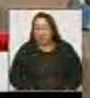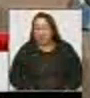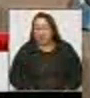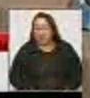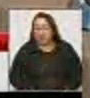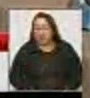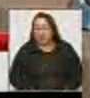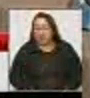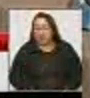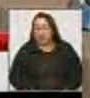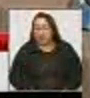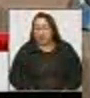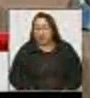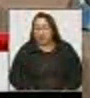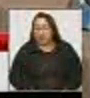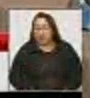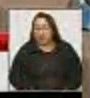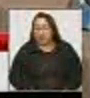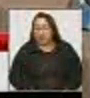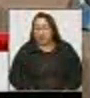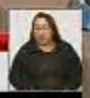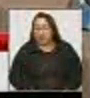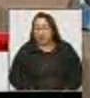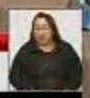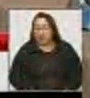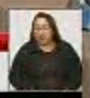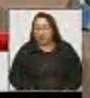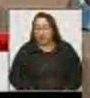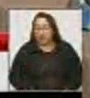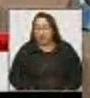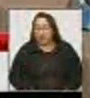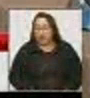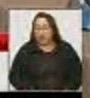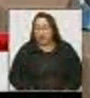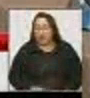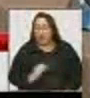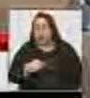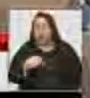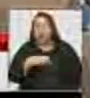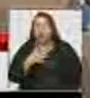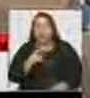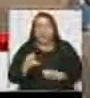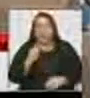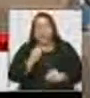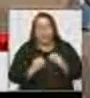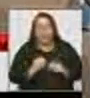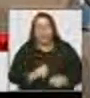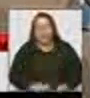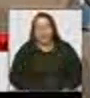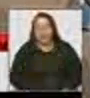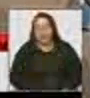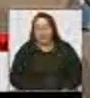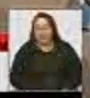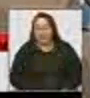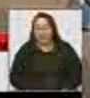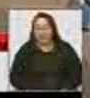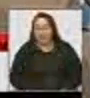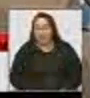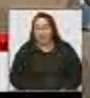la vuelta a la norma, ¿no? Entonces eso puede generar un riesgo sistémico importante. Entonces sí me parece saludable que se hayan hecho esos